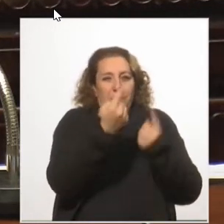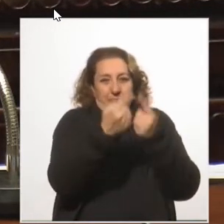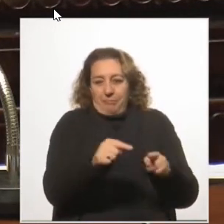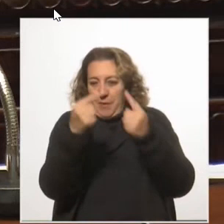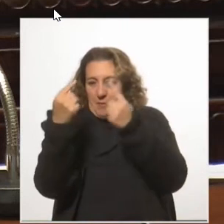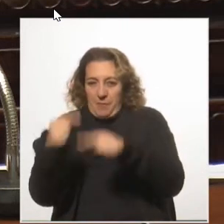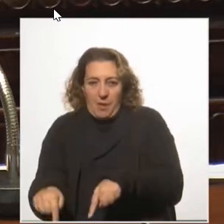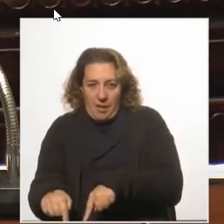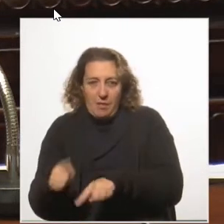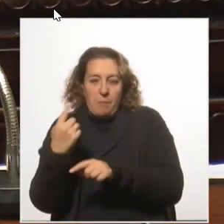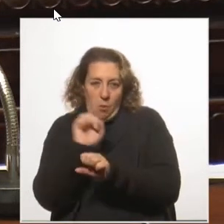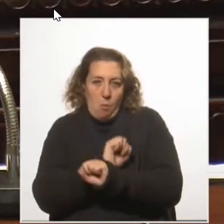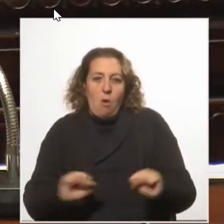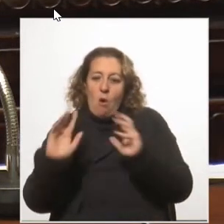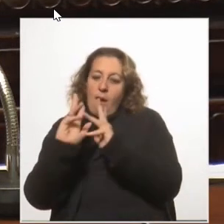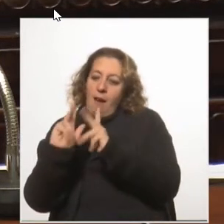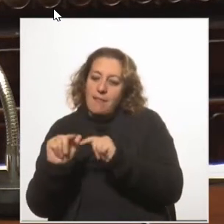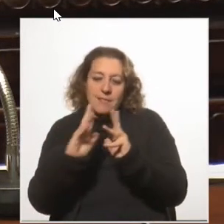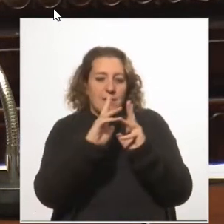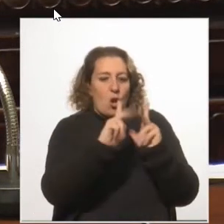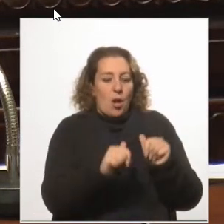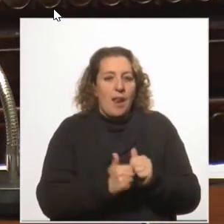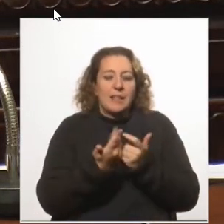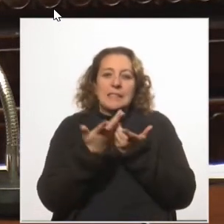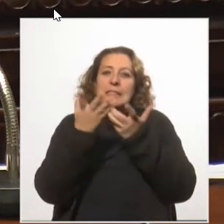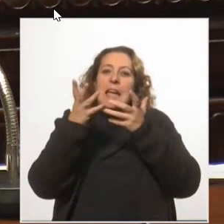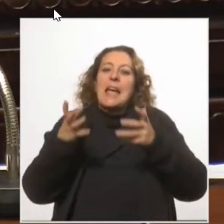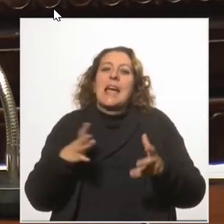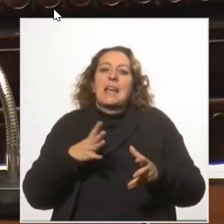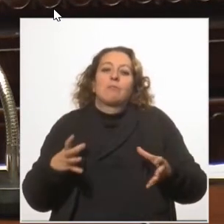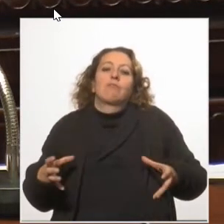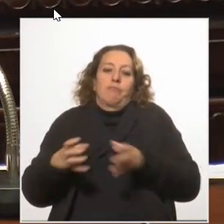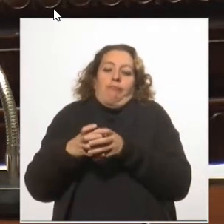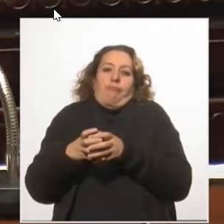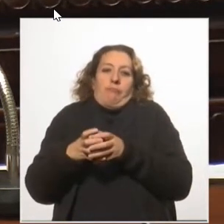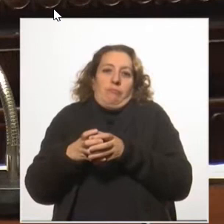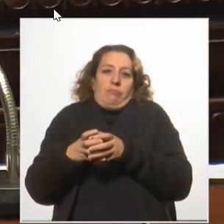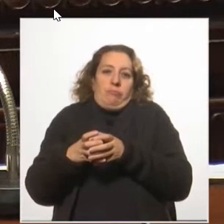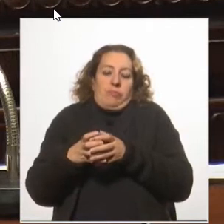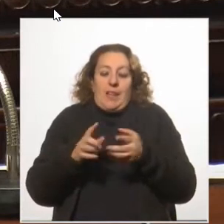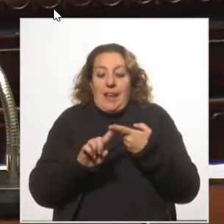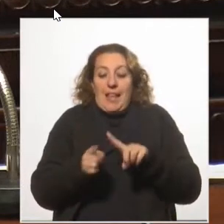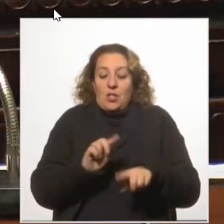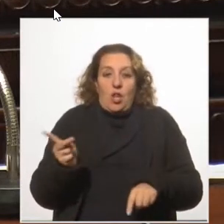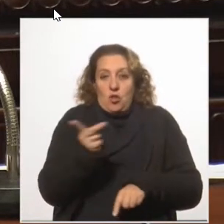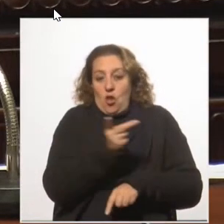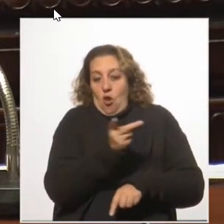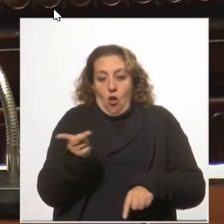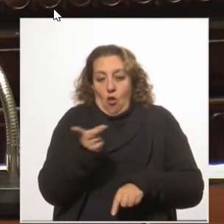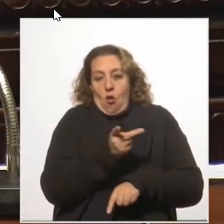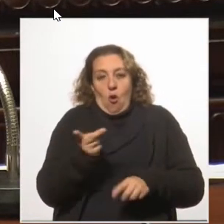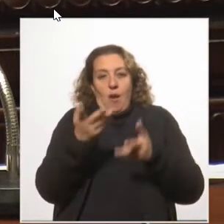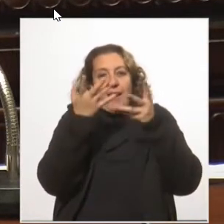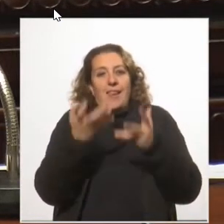se organice y adquiera personalidad corporativa, relacionándose entre ambas y